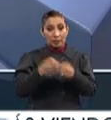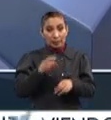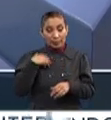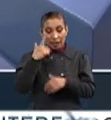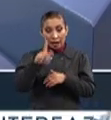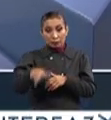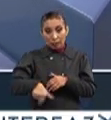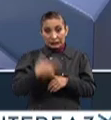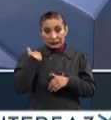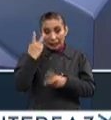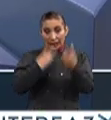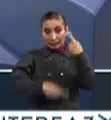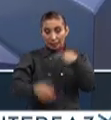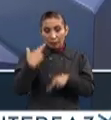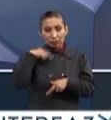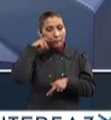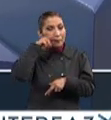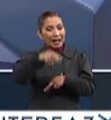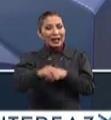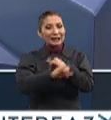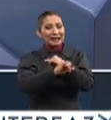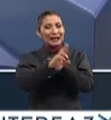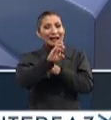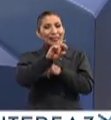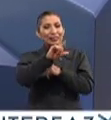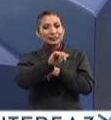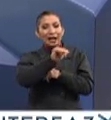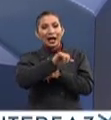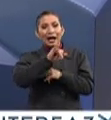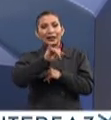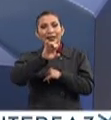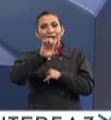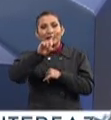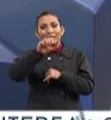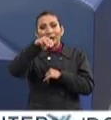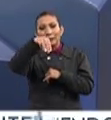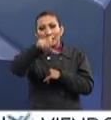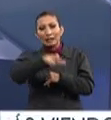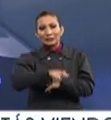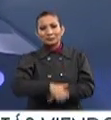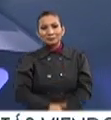pierdan después de esta breve pausa. Recuerden seguirnos en redes sociales, AIEDMX.